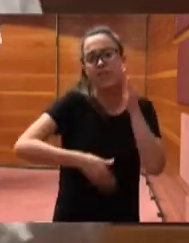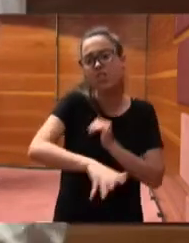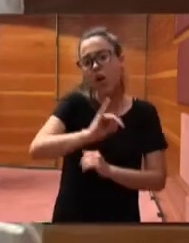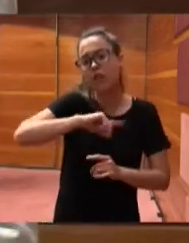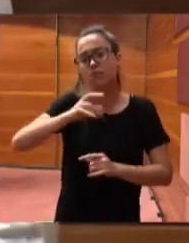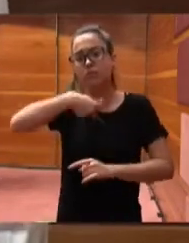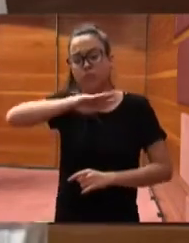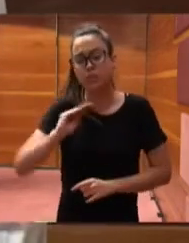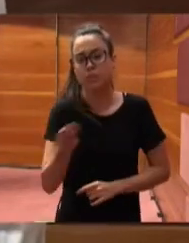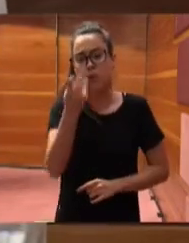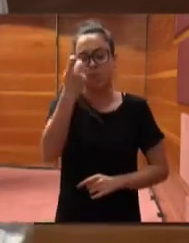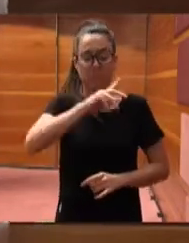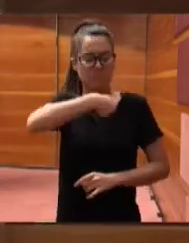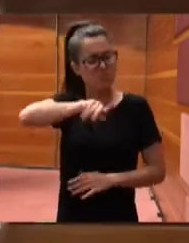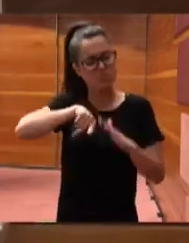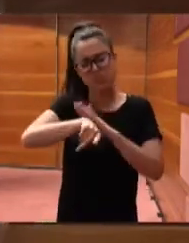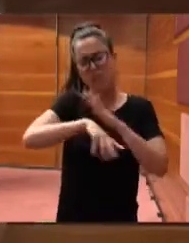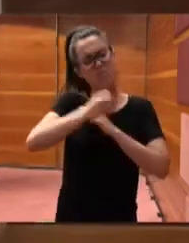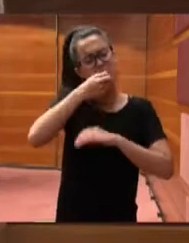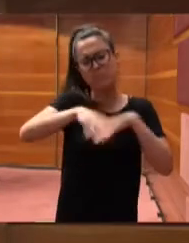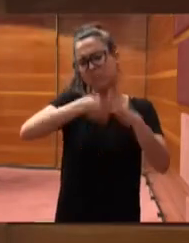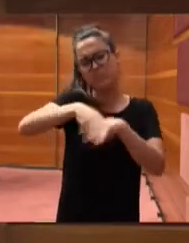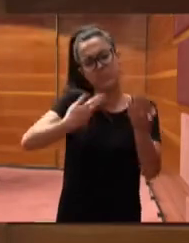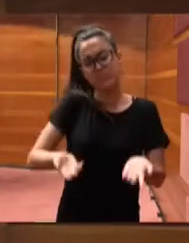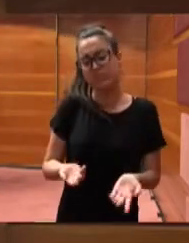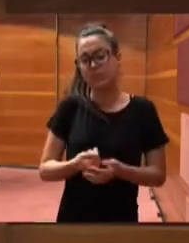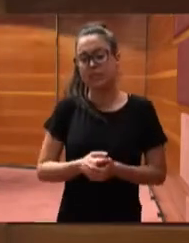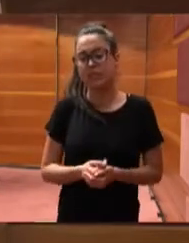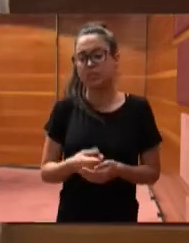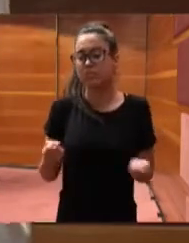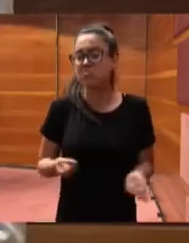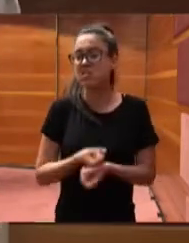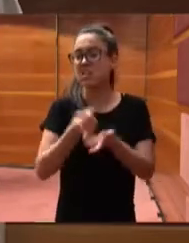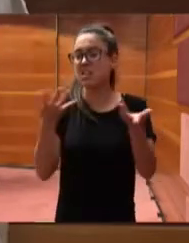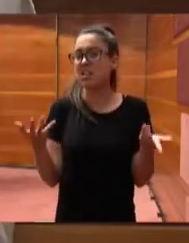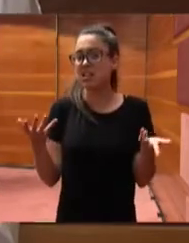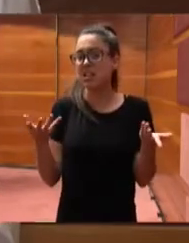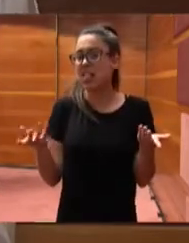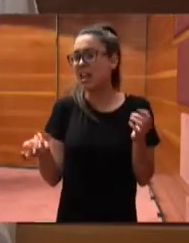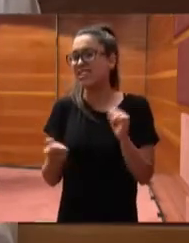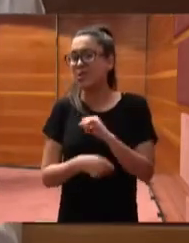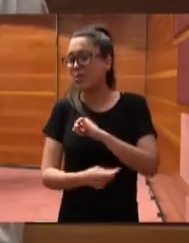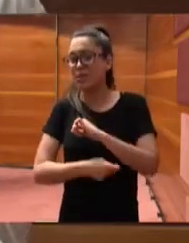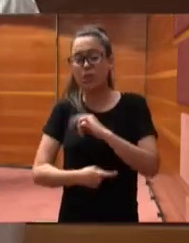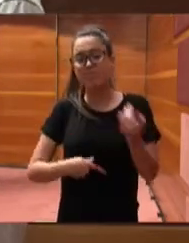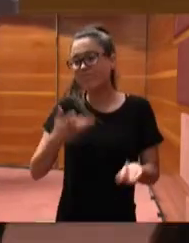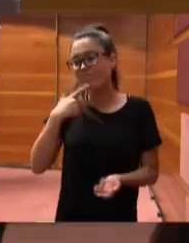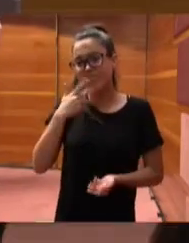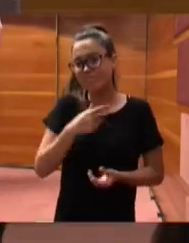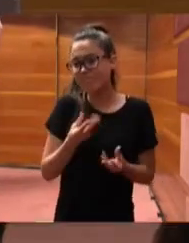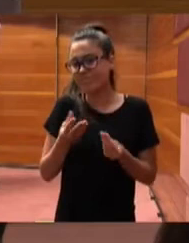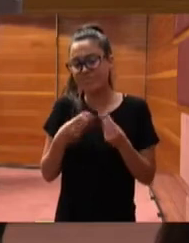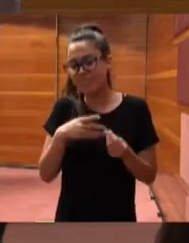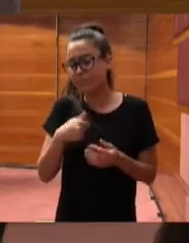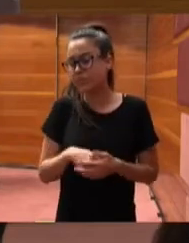gestionando bien aquel apartado. Porque luego, de lo concreto, no conozco tanto de lo que se hace en Vitoria. Y luego tenéis, cayendo